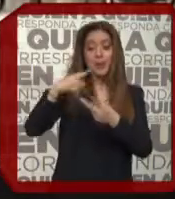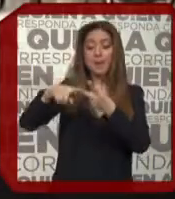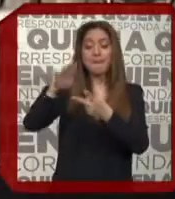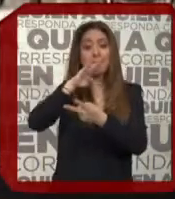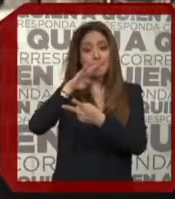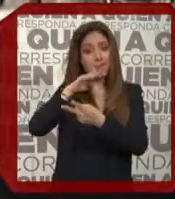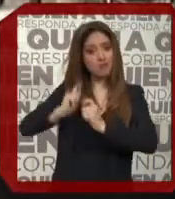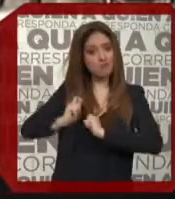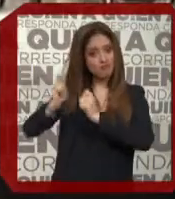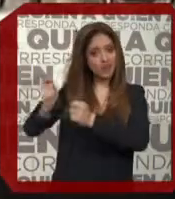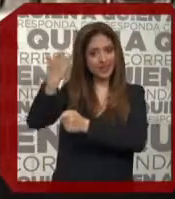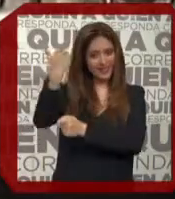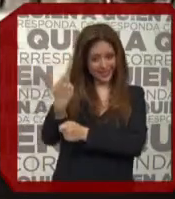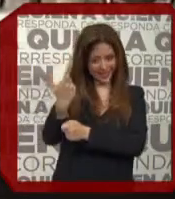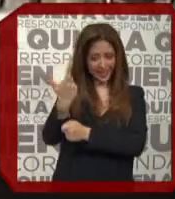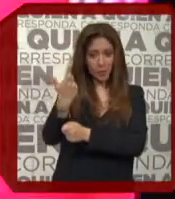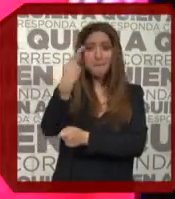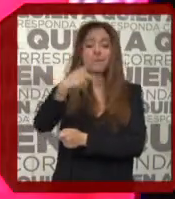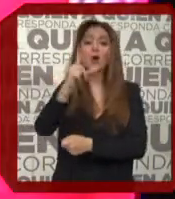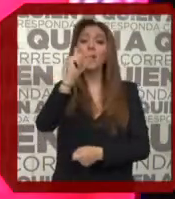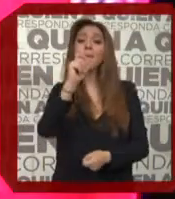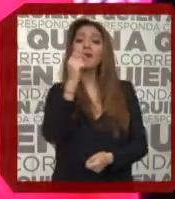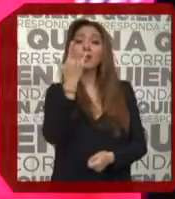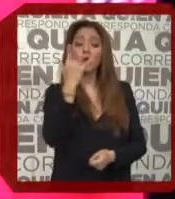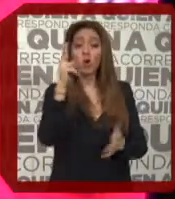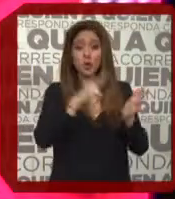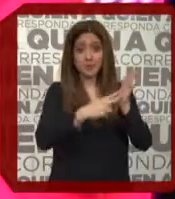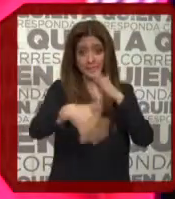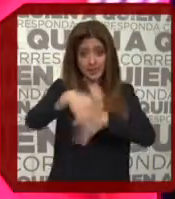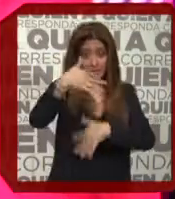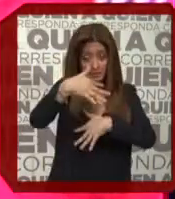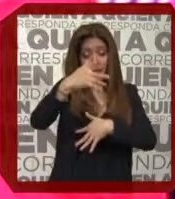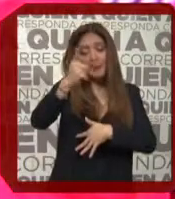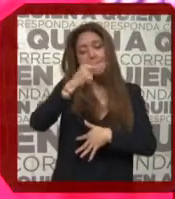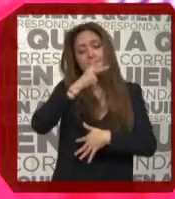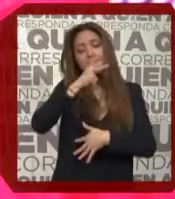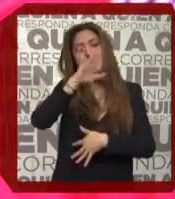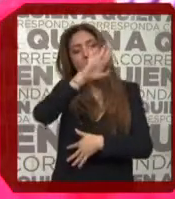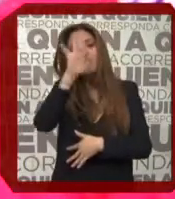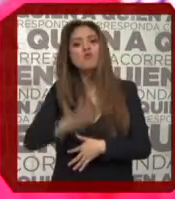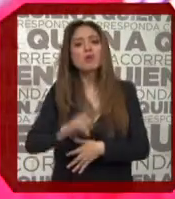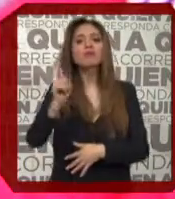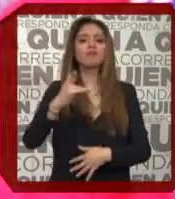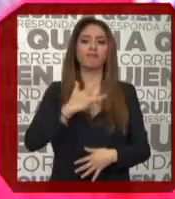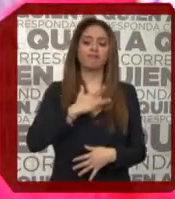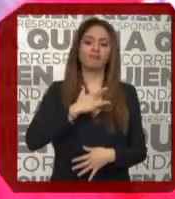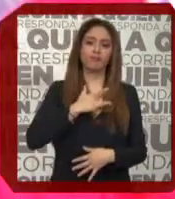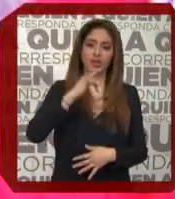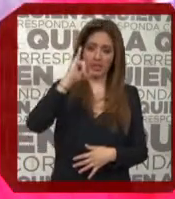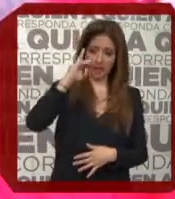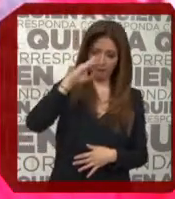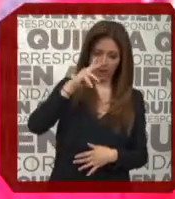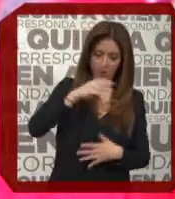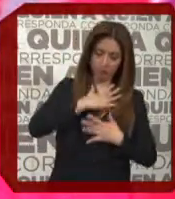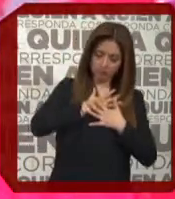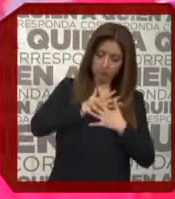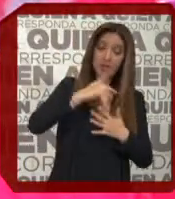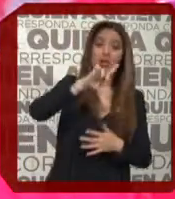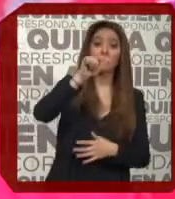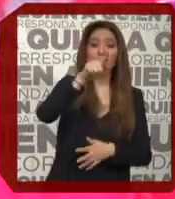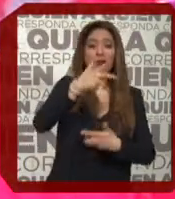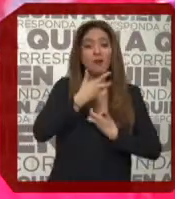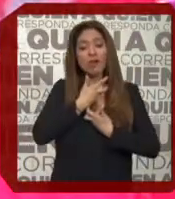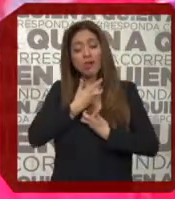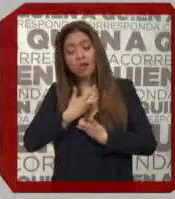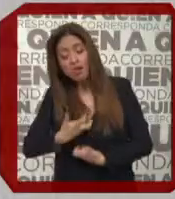María González Córdoba. El 20 de junio del 2015, su padre falleció a causa de un infarto. Y no solo se enfrentaron al dolor por su